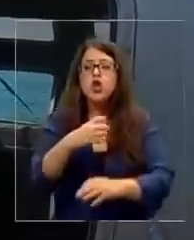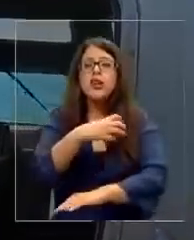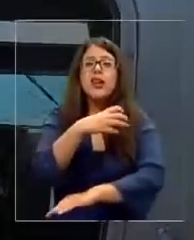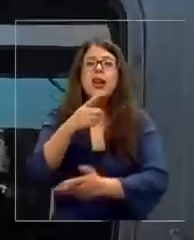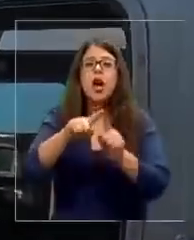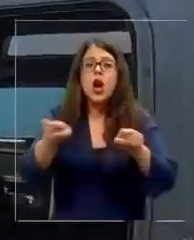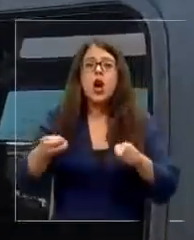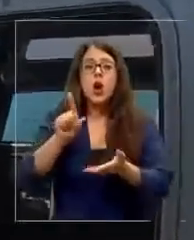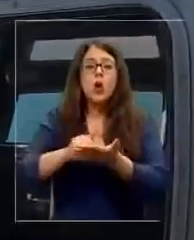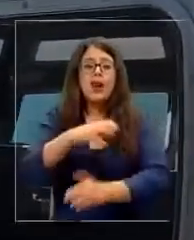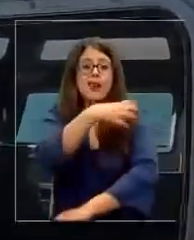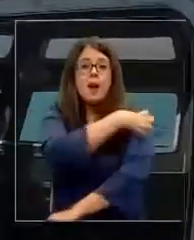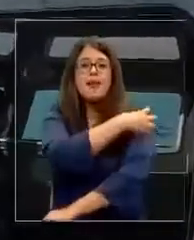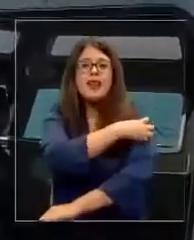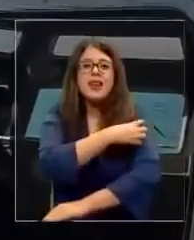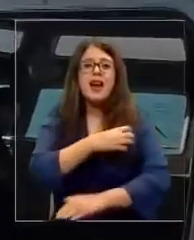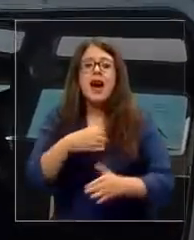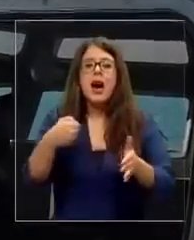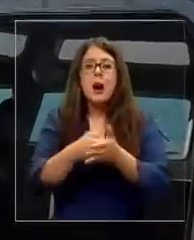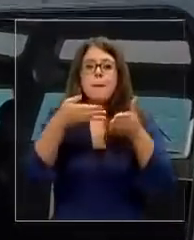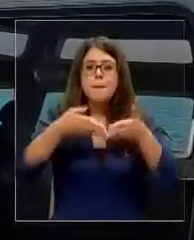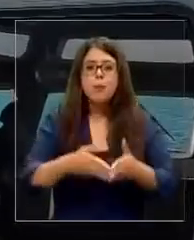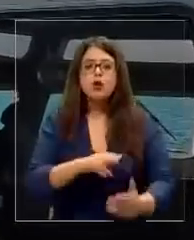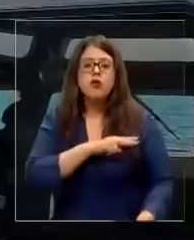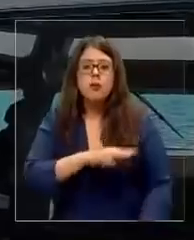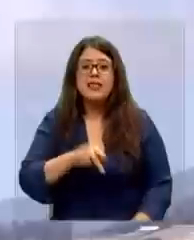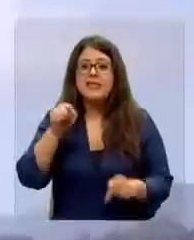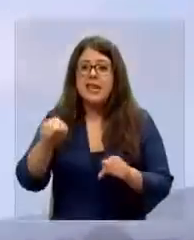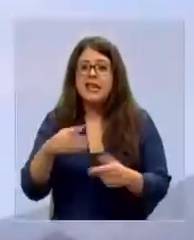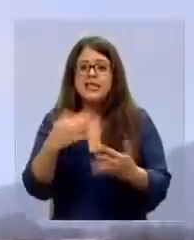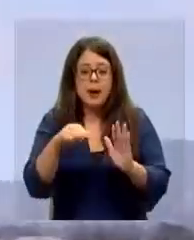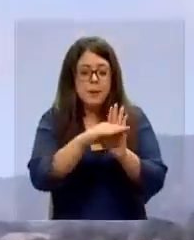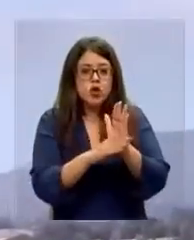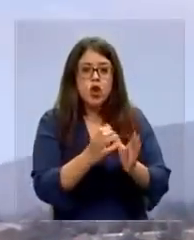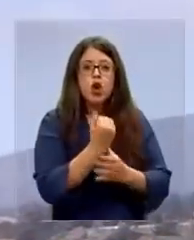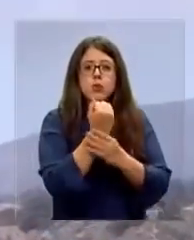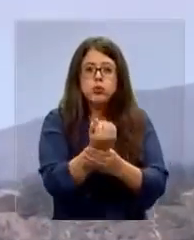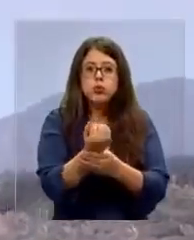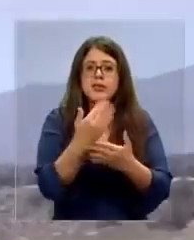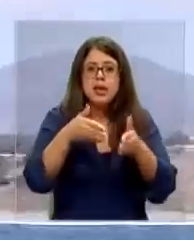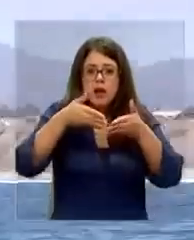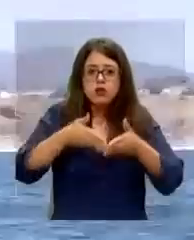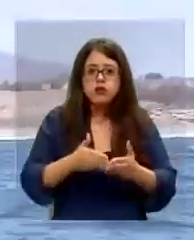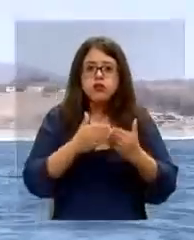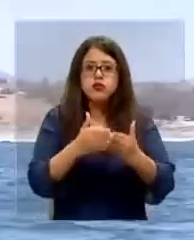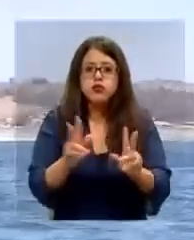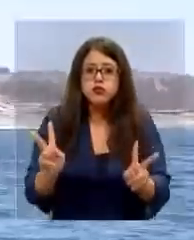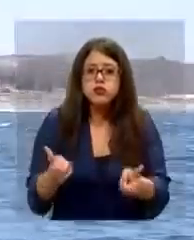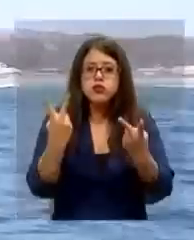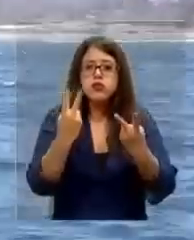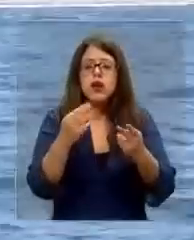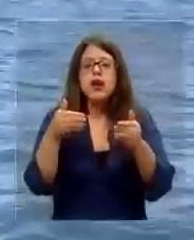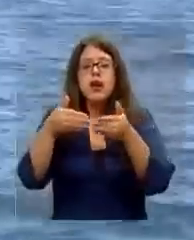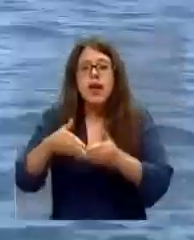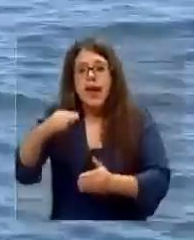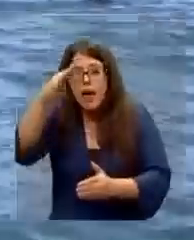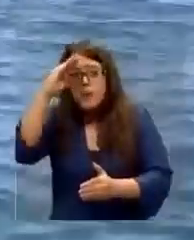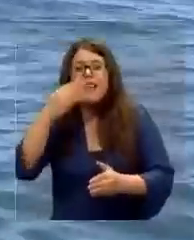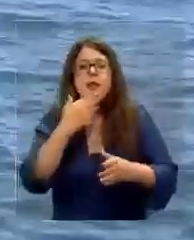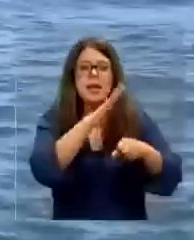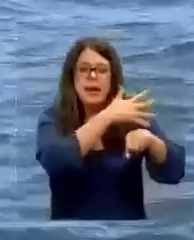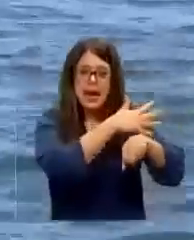Puerto Valparaíso. Ya él, activando todos los protocolos de rescate, se activó tanto botes salvavidas, unidad de la Armada y el helicóptero